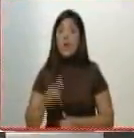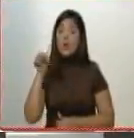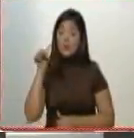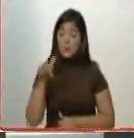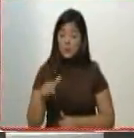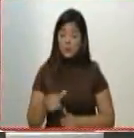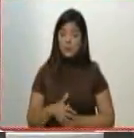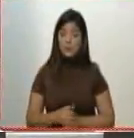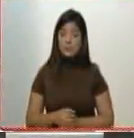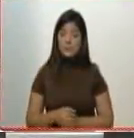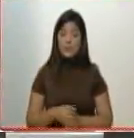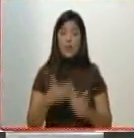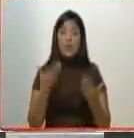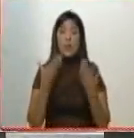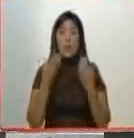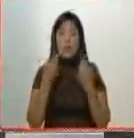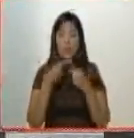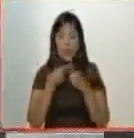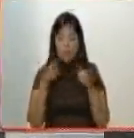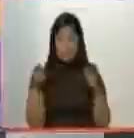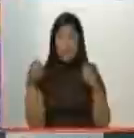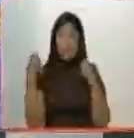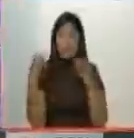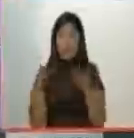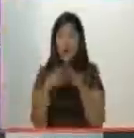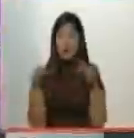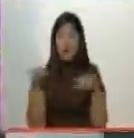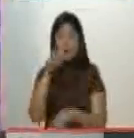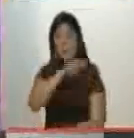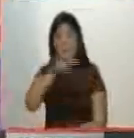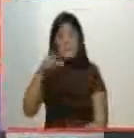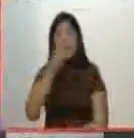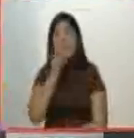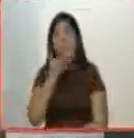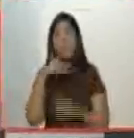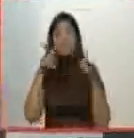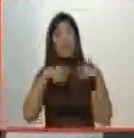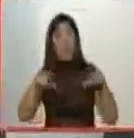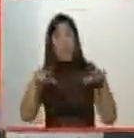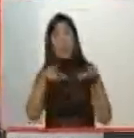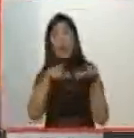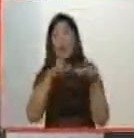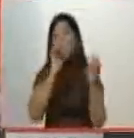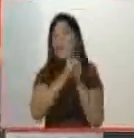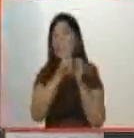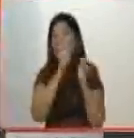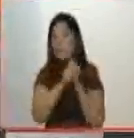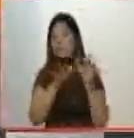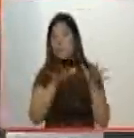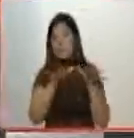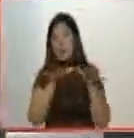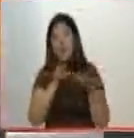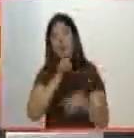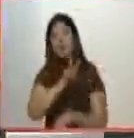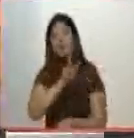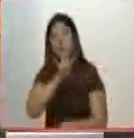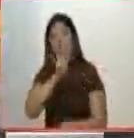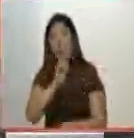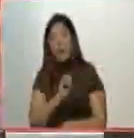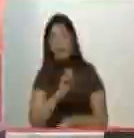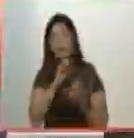presidente, usted le entrega a esa generación de oro esa hermosa residencia mixta para atletas, 240